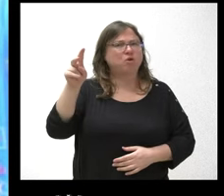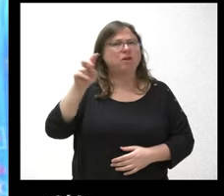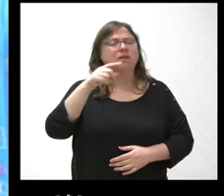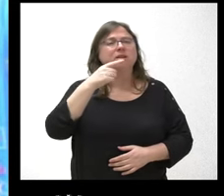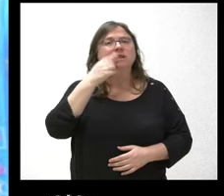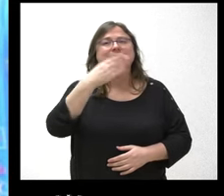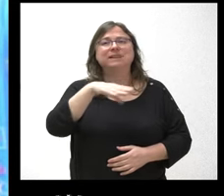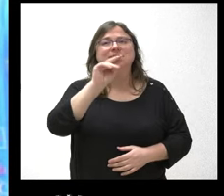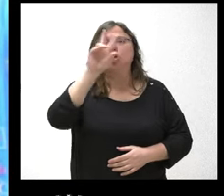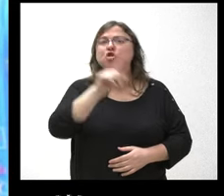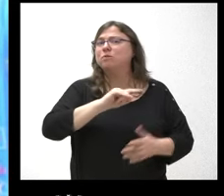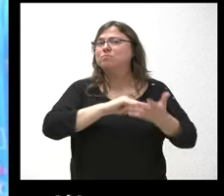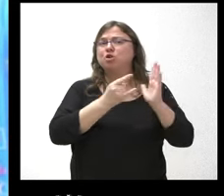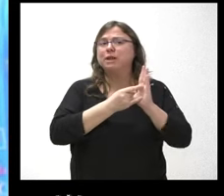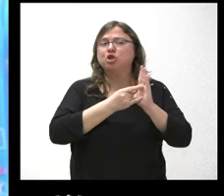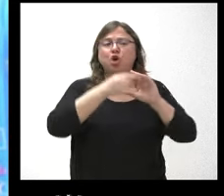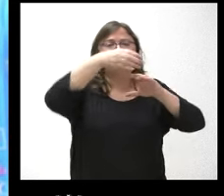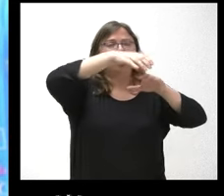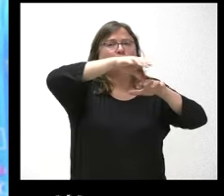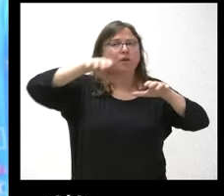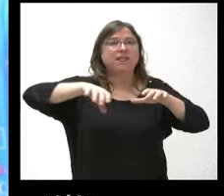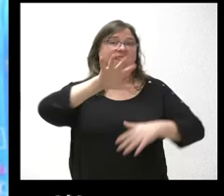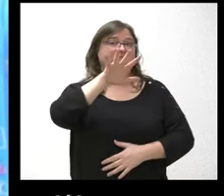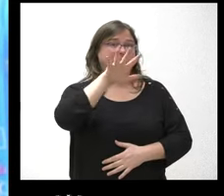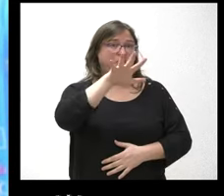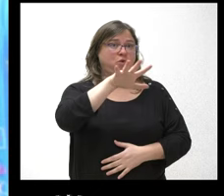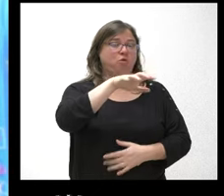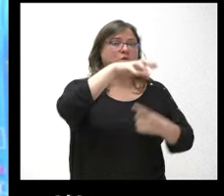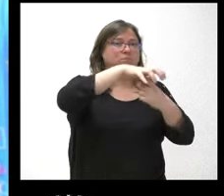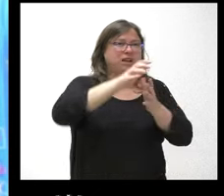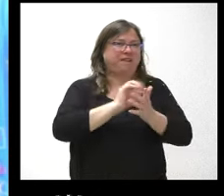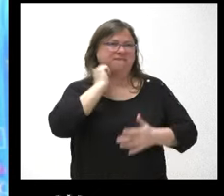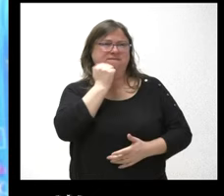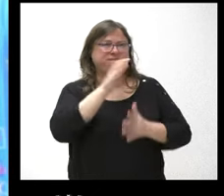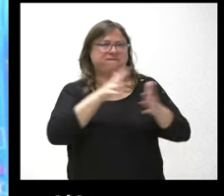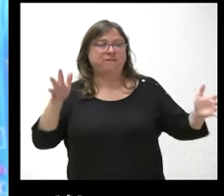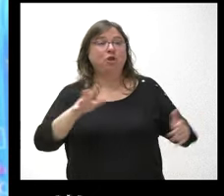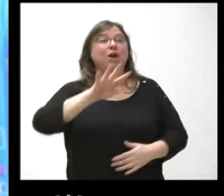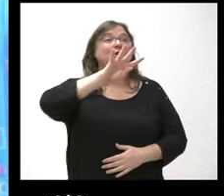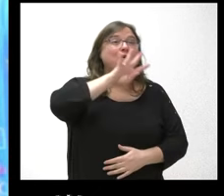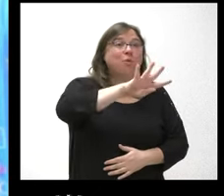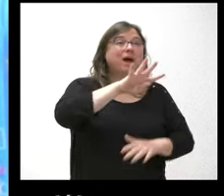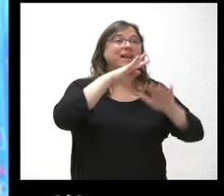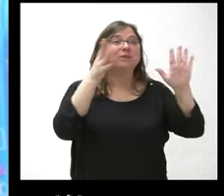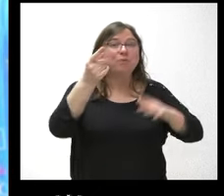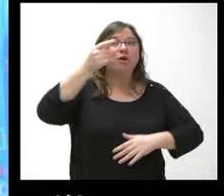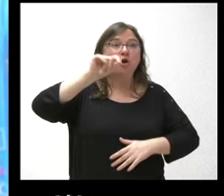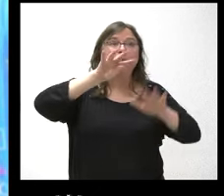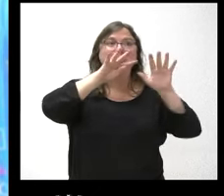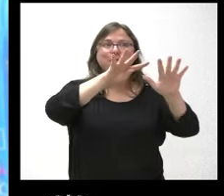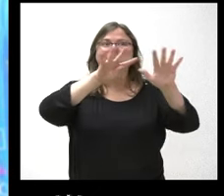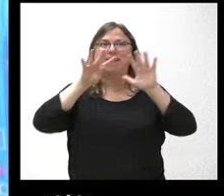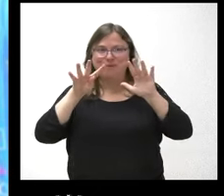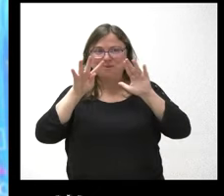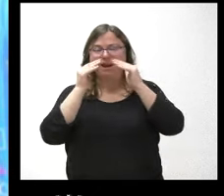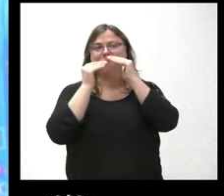momento que no se trata de proyectos troceados, es decir, 5 macroparques, todos ellos con 49,99 megavatios para no exceder